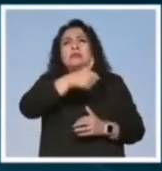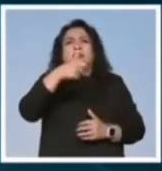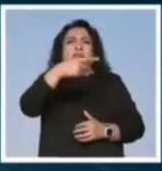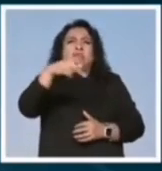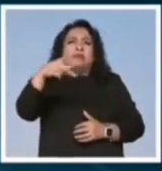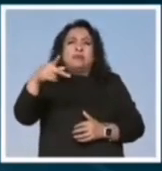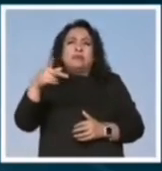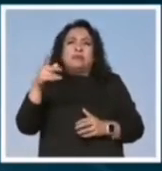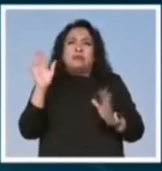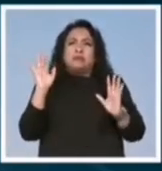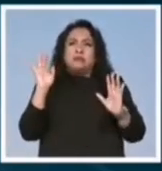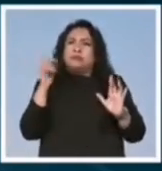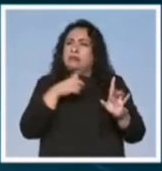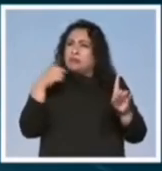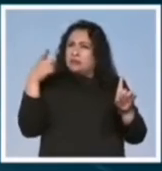que cumplir,